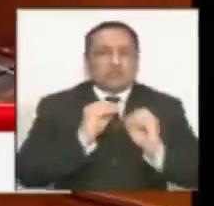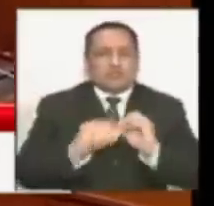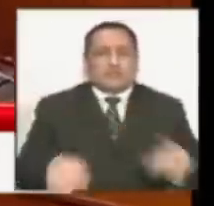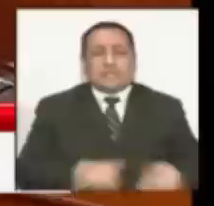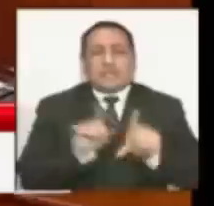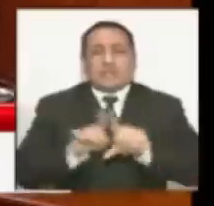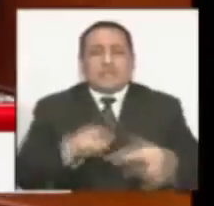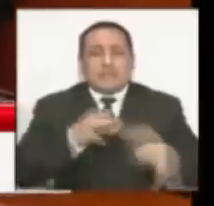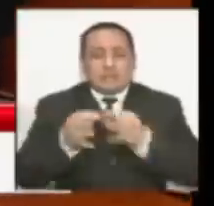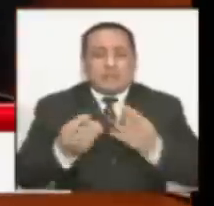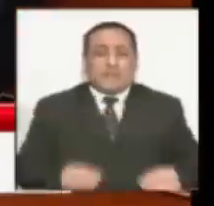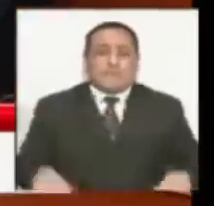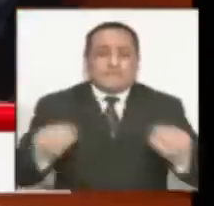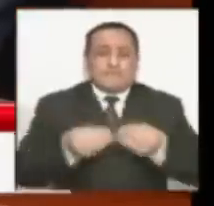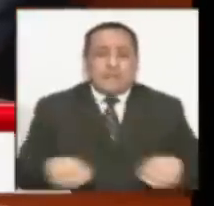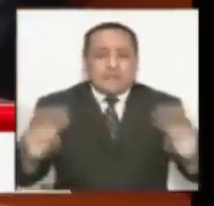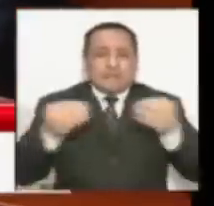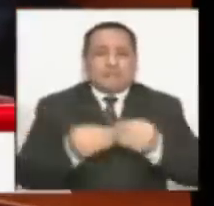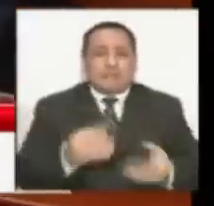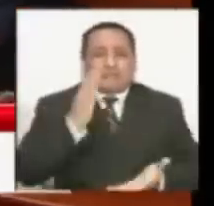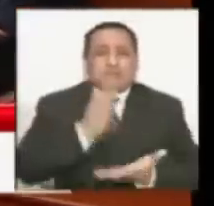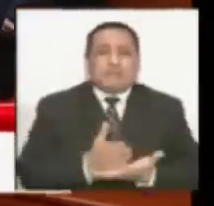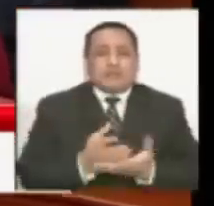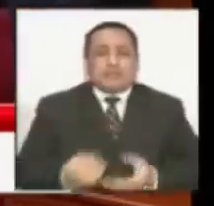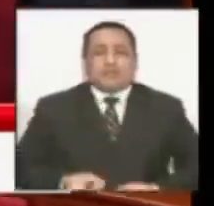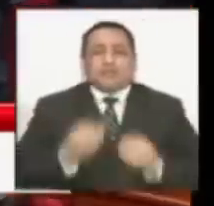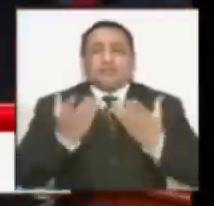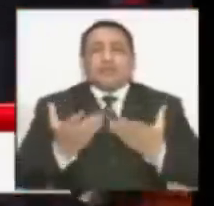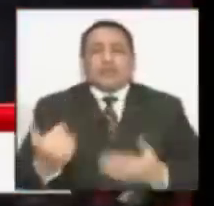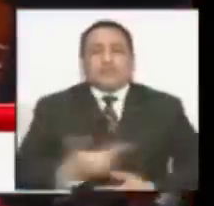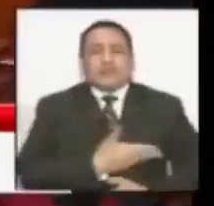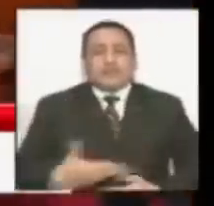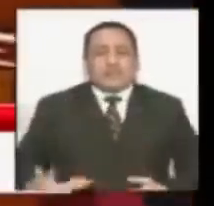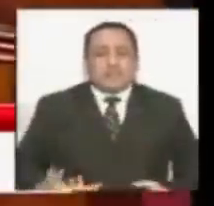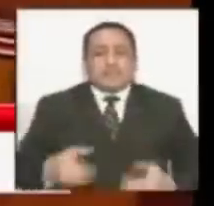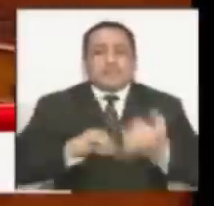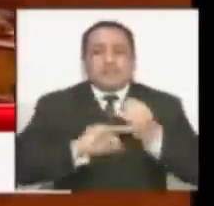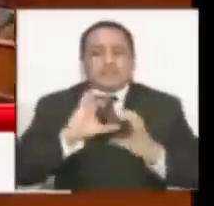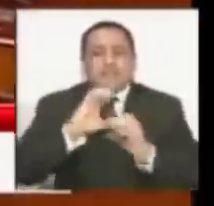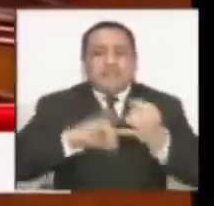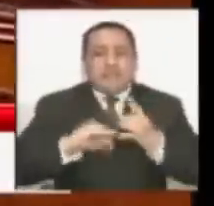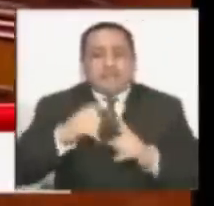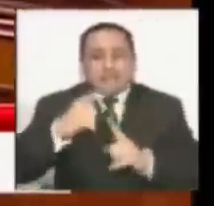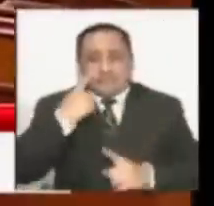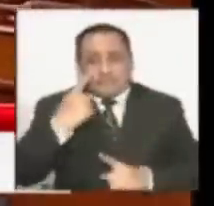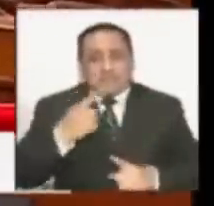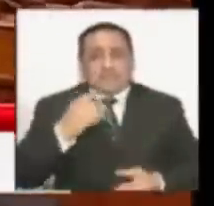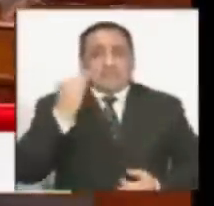activa solamente en las marchas, sino también en redes sociales.